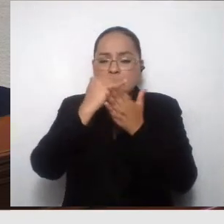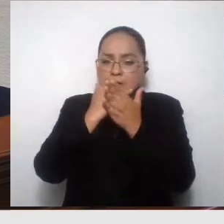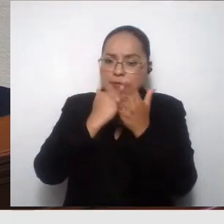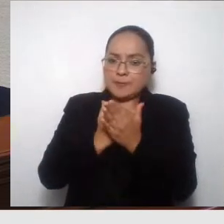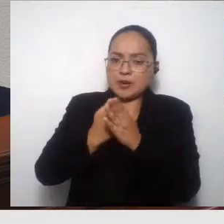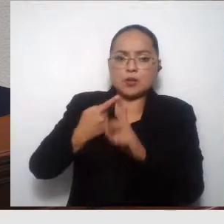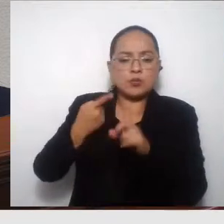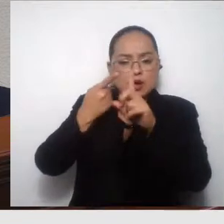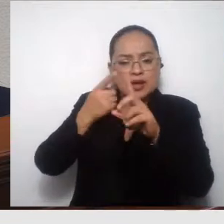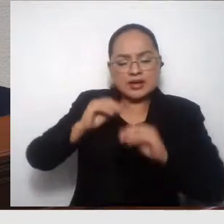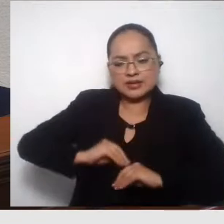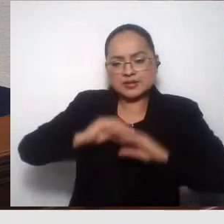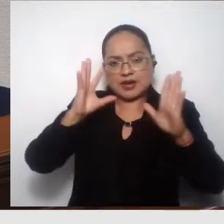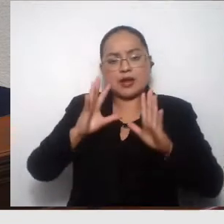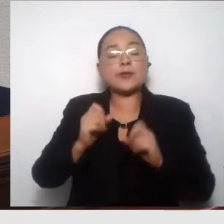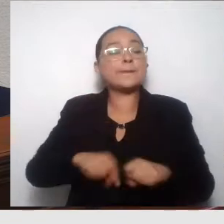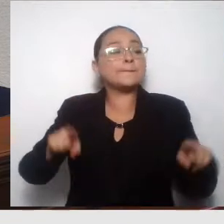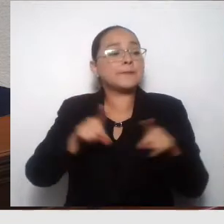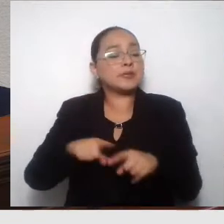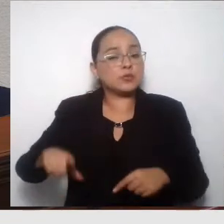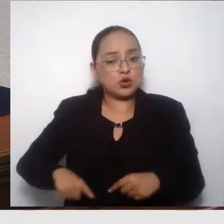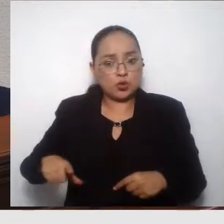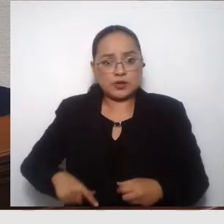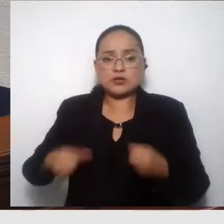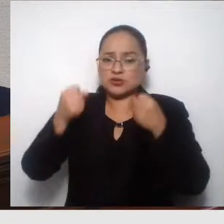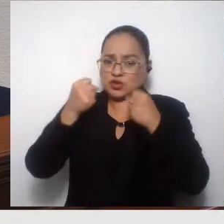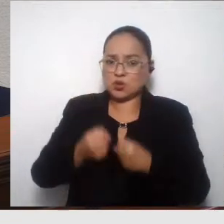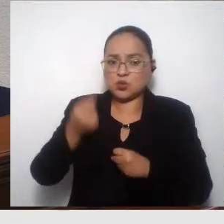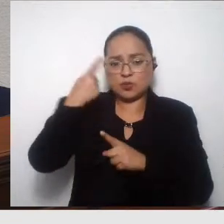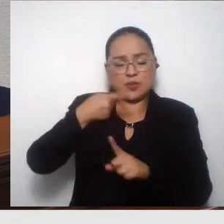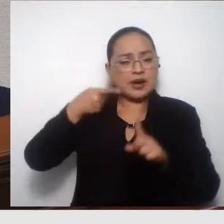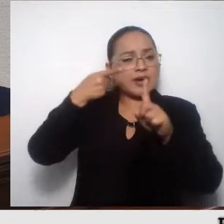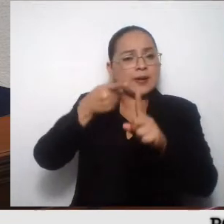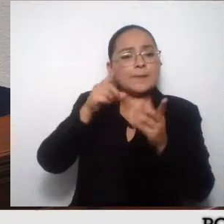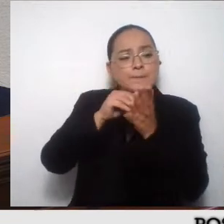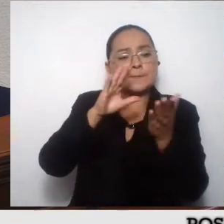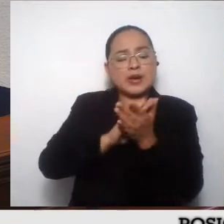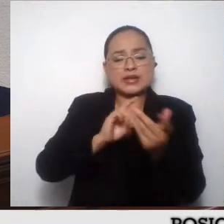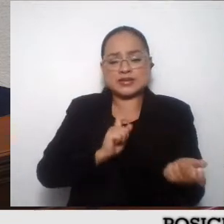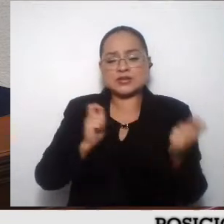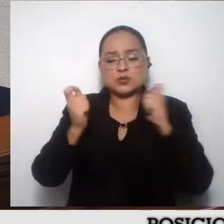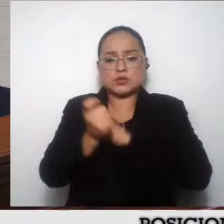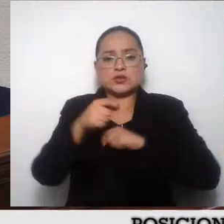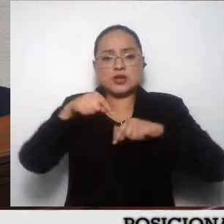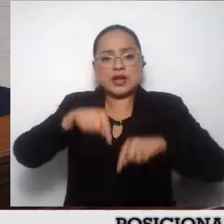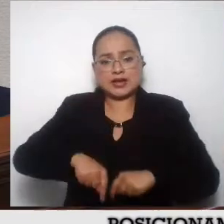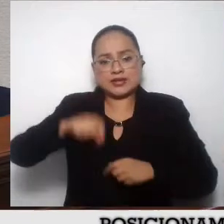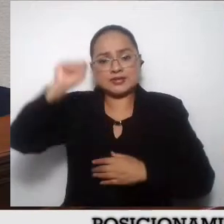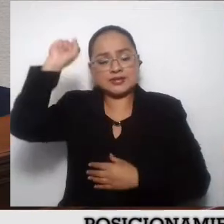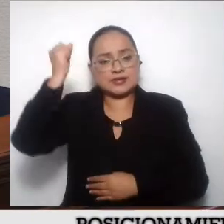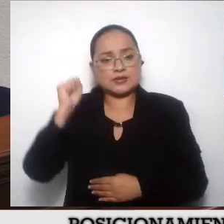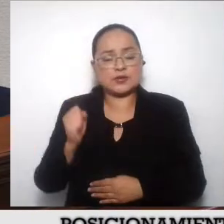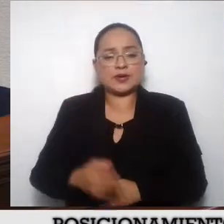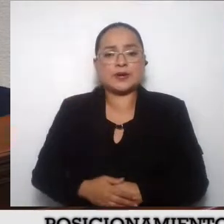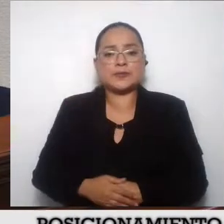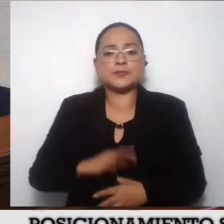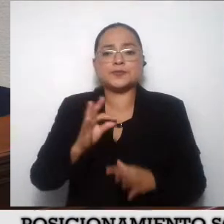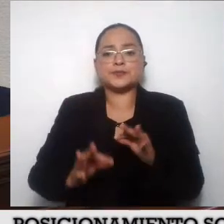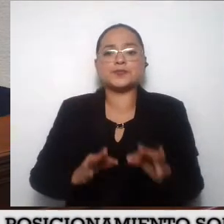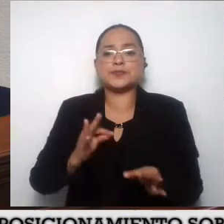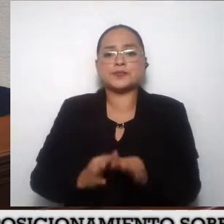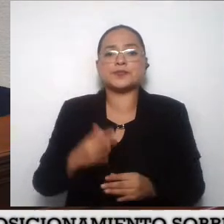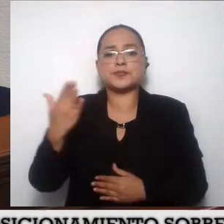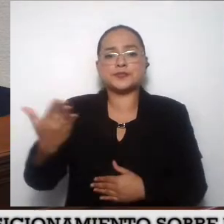y con un gobierno decidido a establecer la transformación en Sinaloa. Es cuanto,